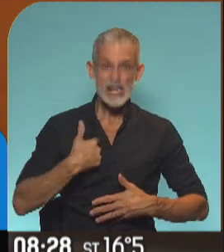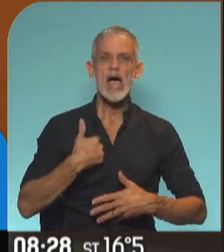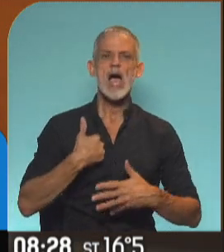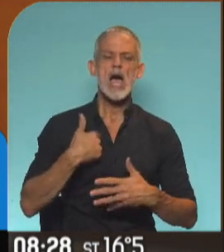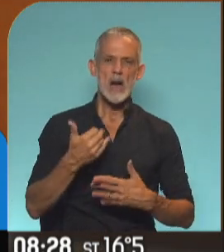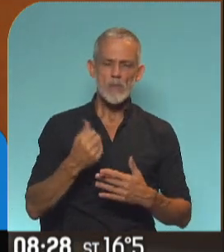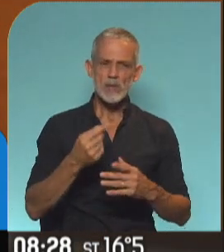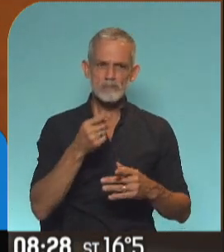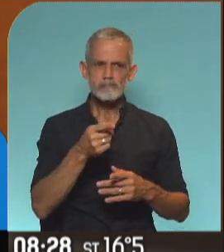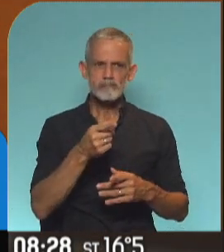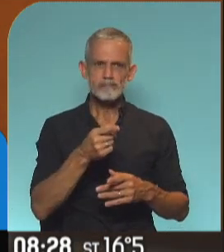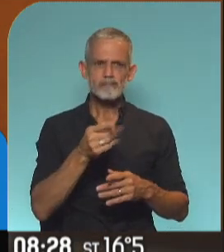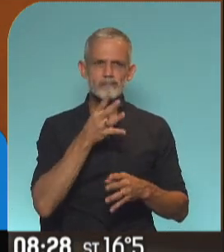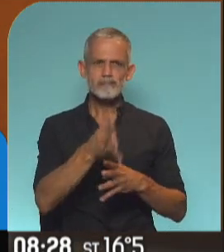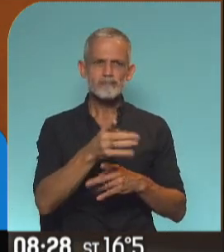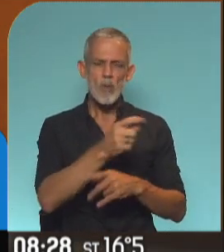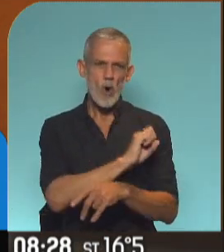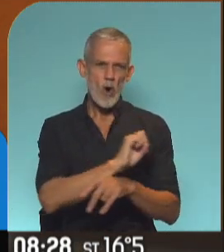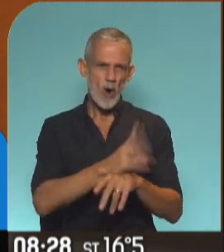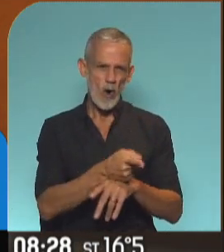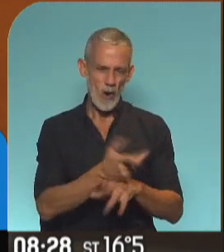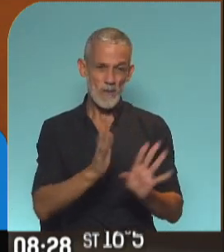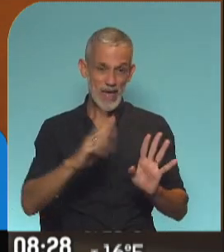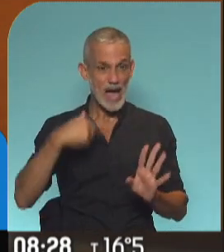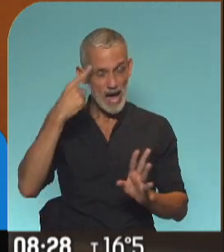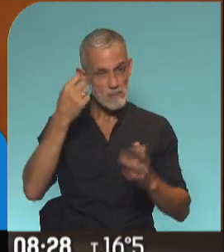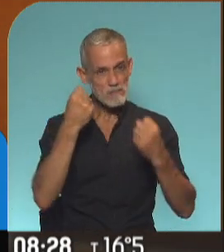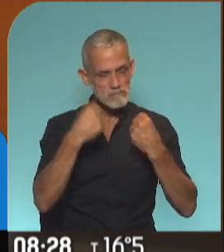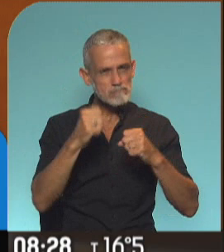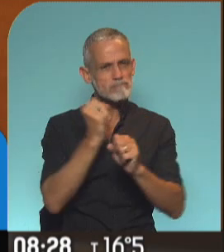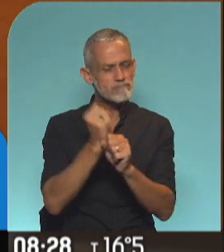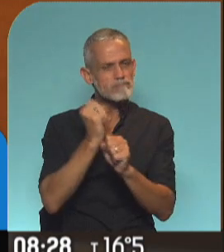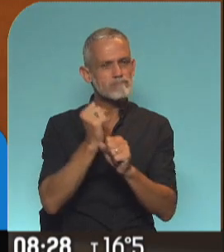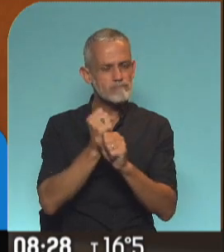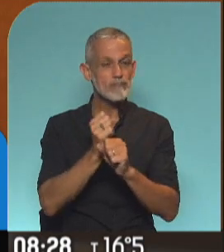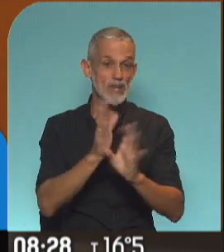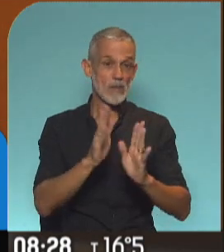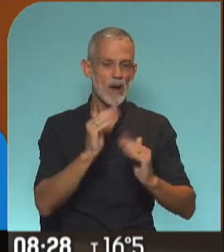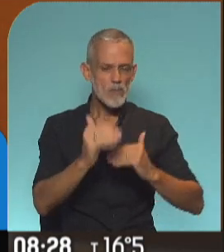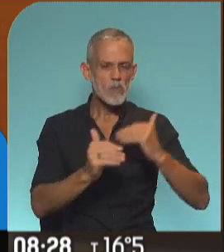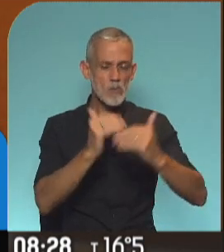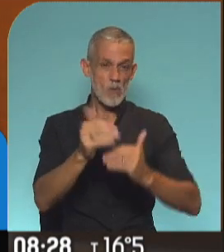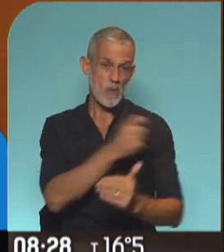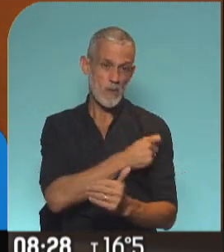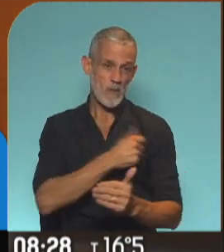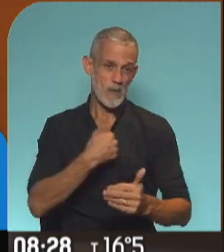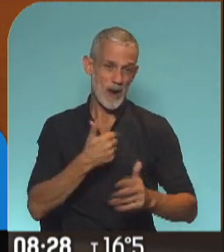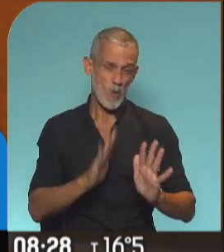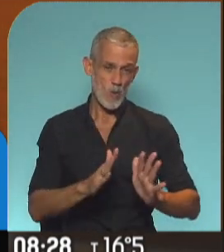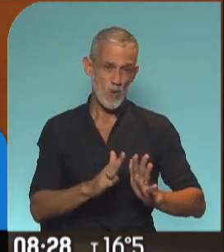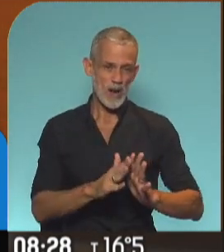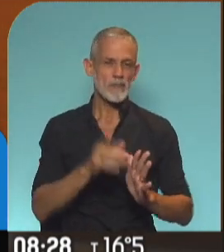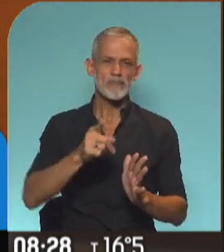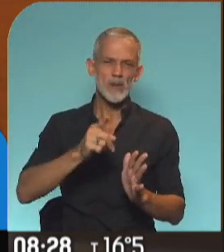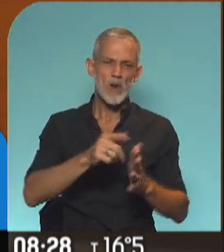para el cob y todo así es como empezamos a trabajar y aplicar nuestra vacuna pero en realidad no hay que usar